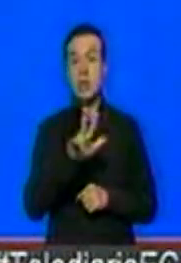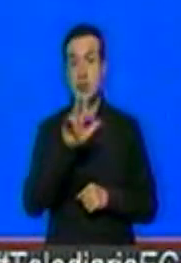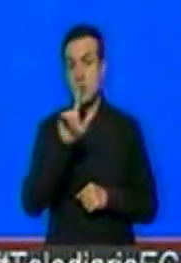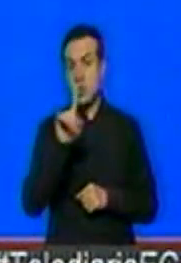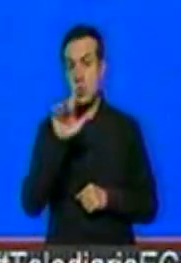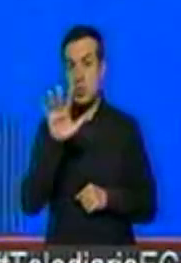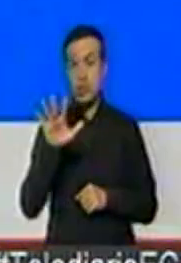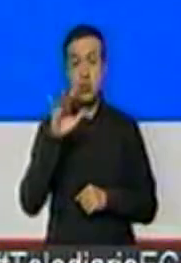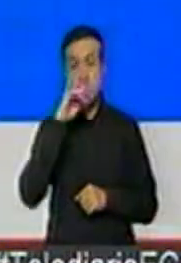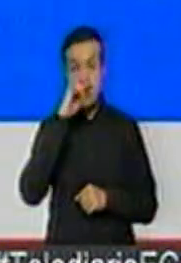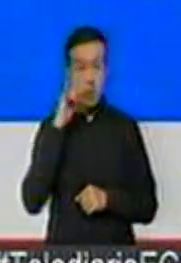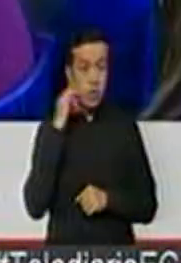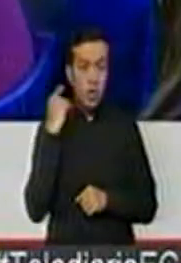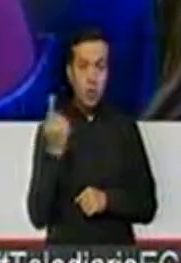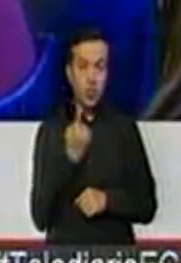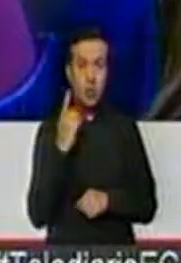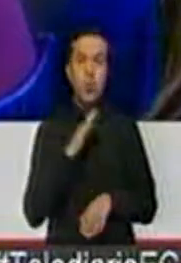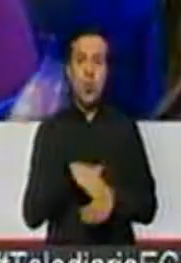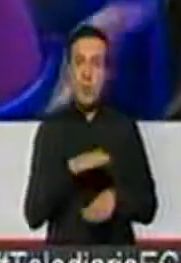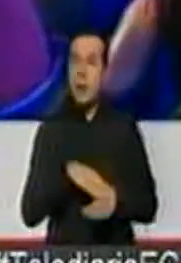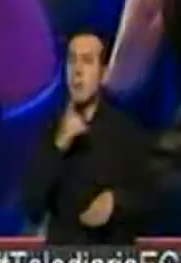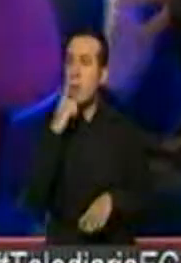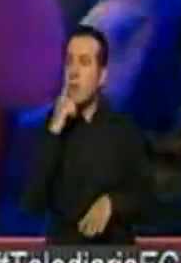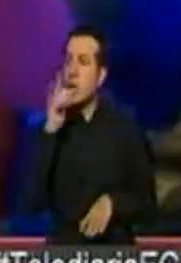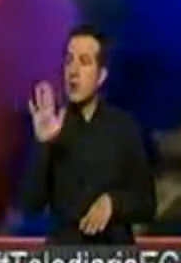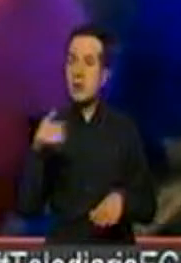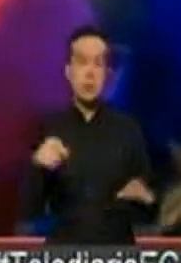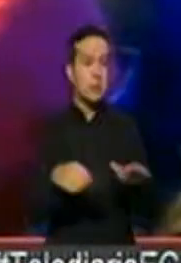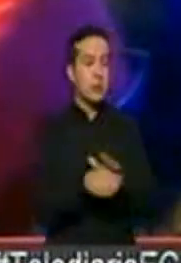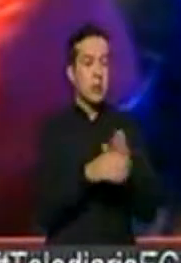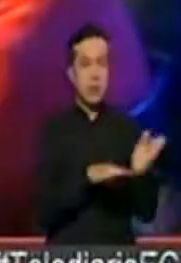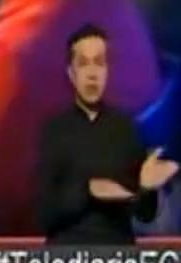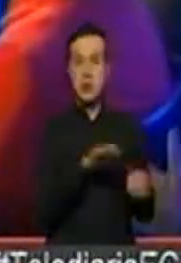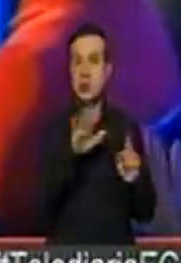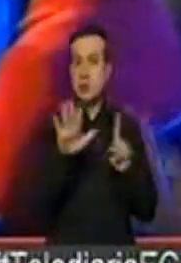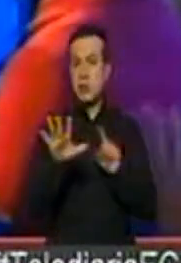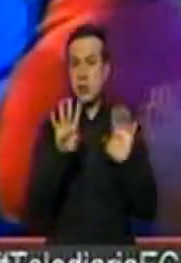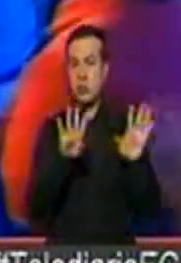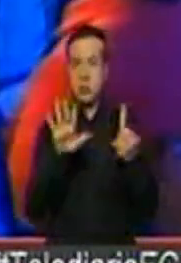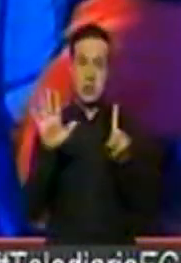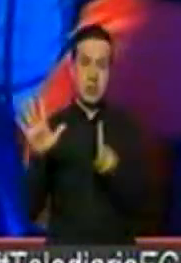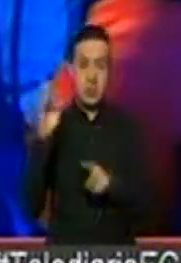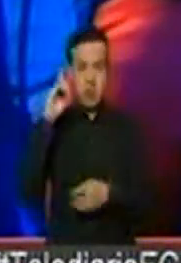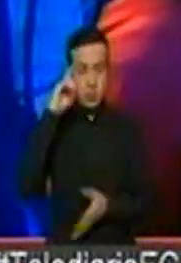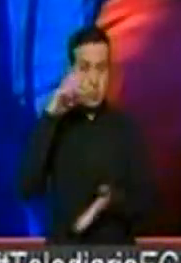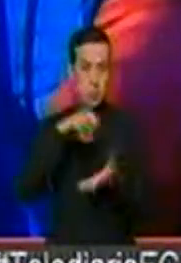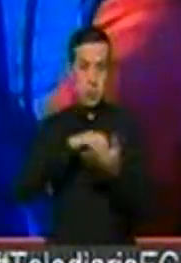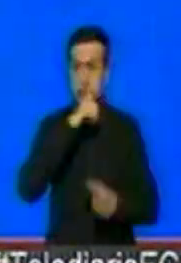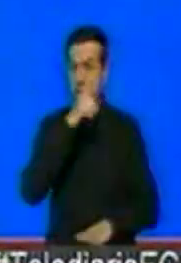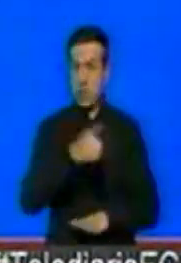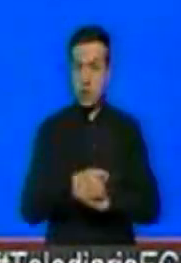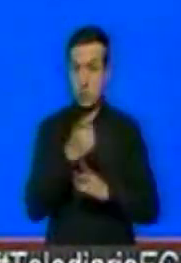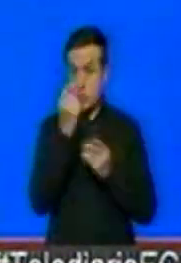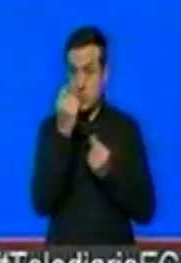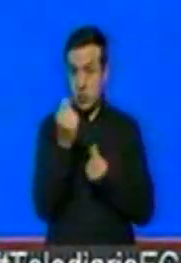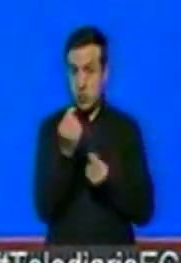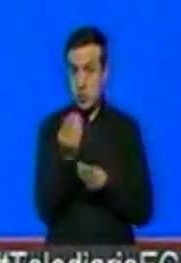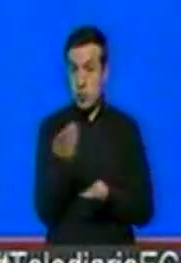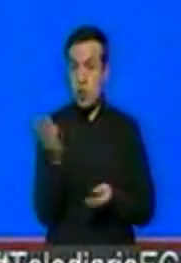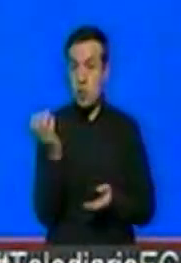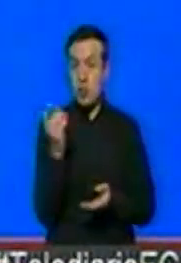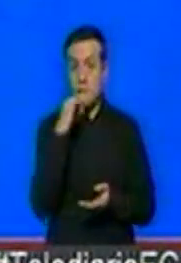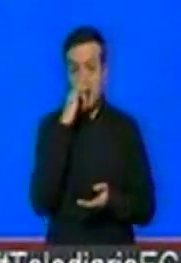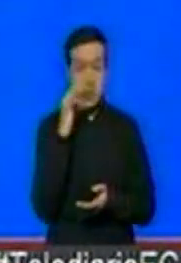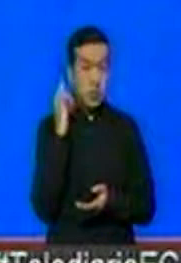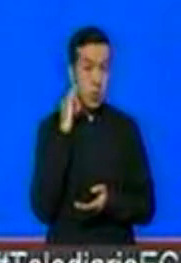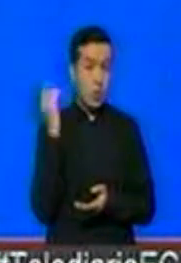quedaron huérfanas por esta causa. A través del Decreto Ejecutivo 696, el gobierno dispuso la entrega de bonos para niños,